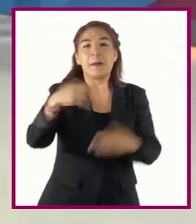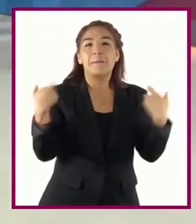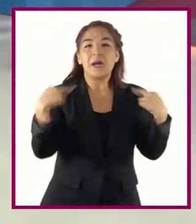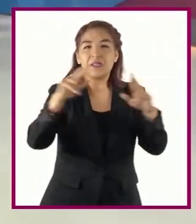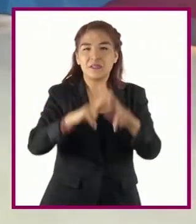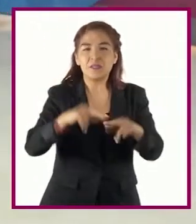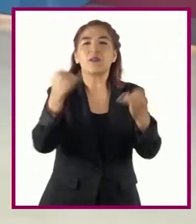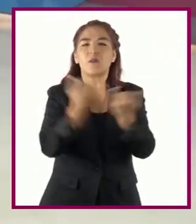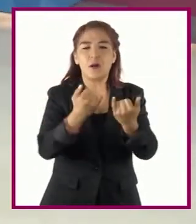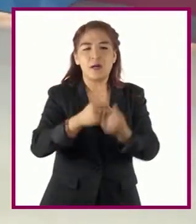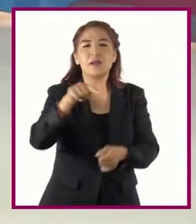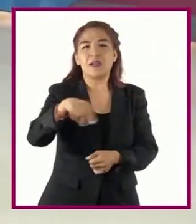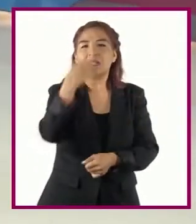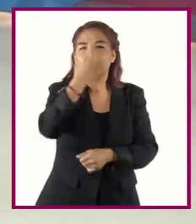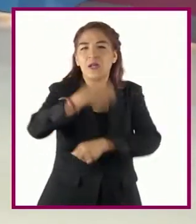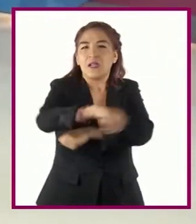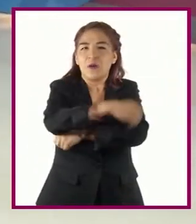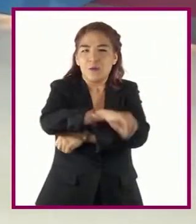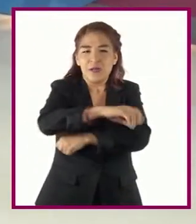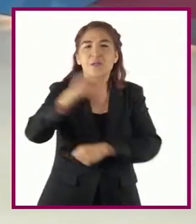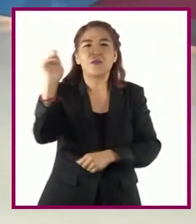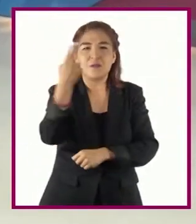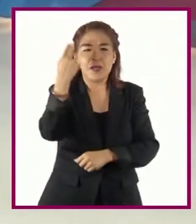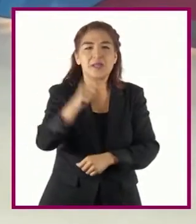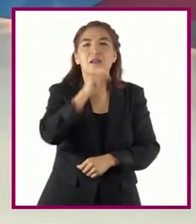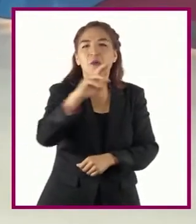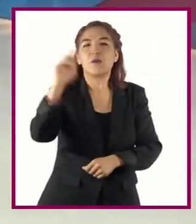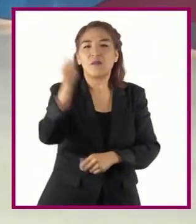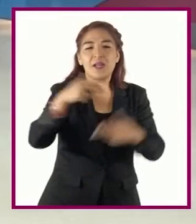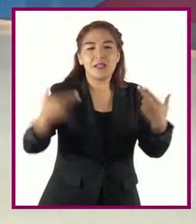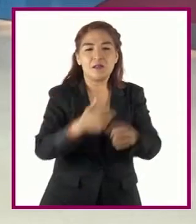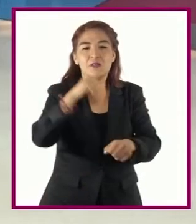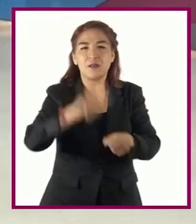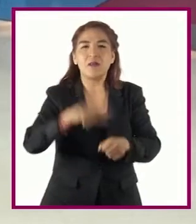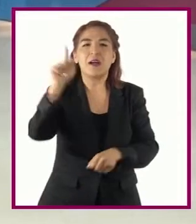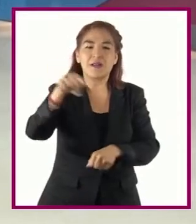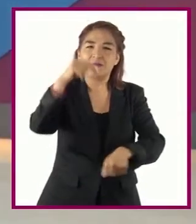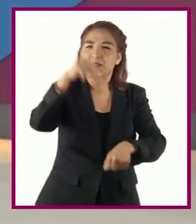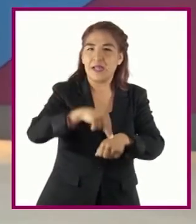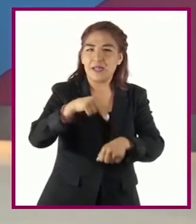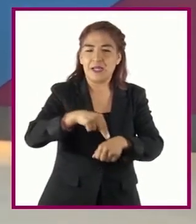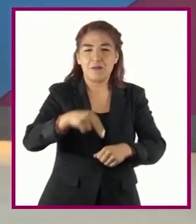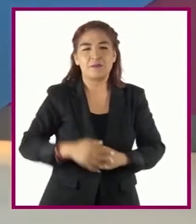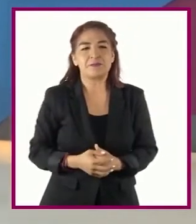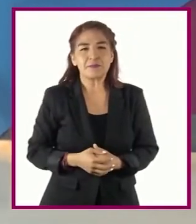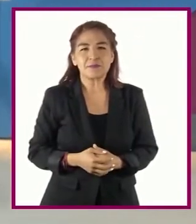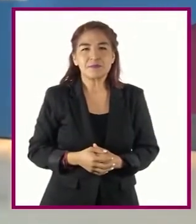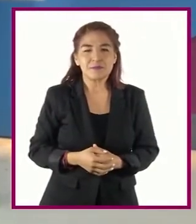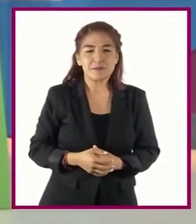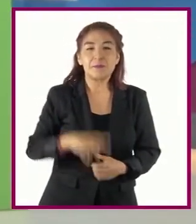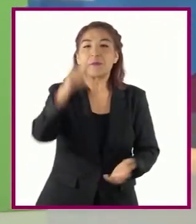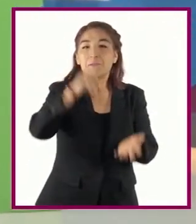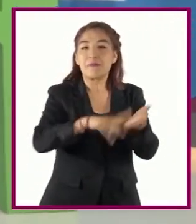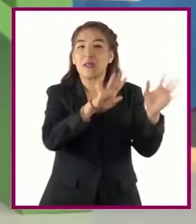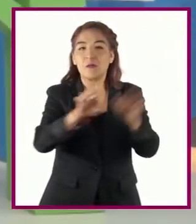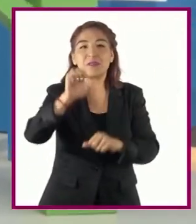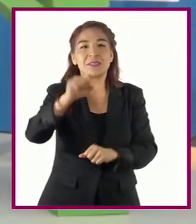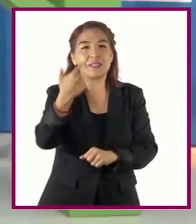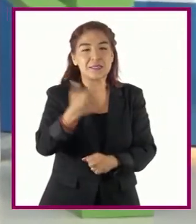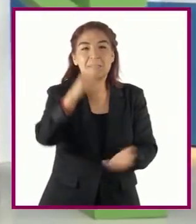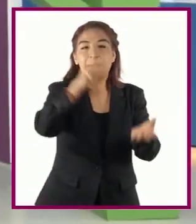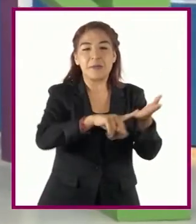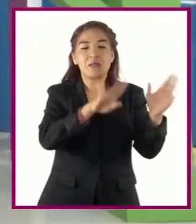de la Universidad Obrera de México y de la Universidad Nacional Autónoma de Nicaragua. Entre 1967